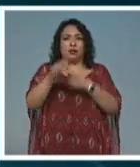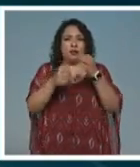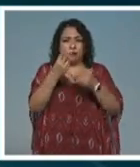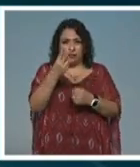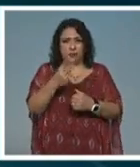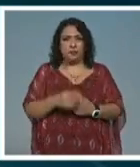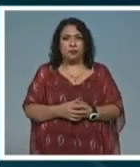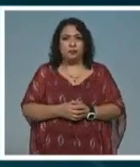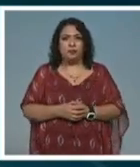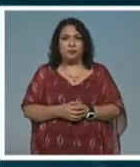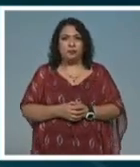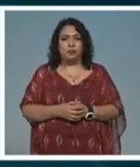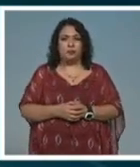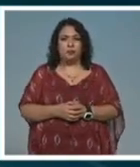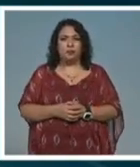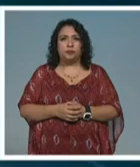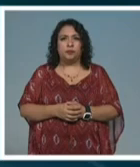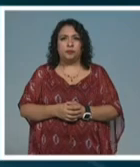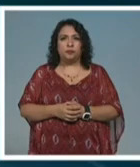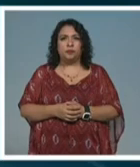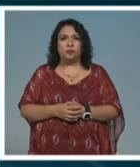Noticias 22.